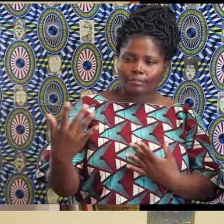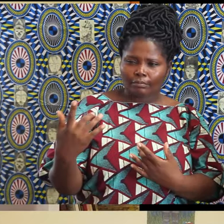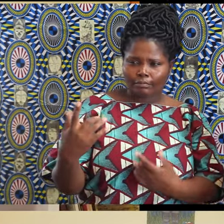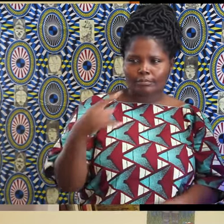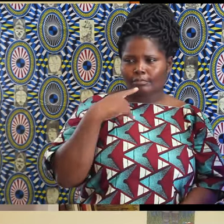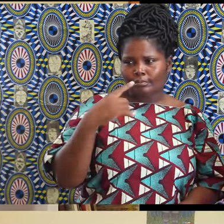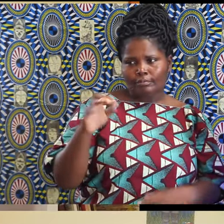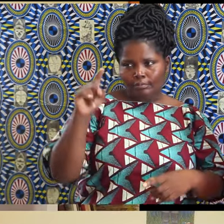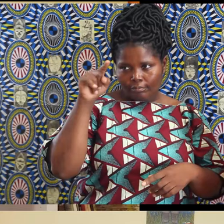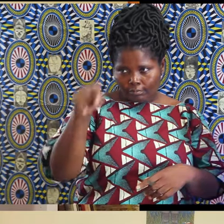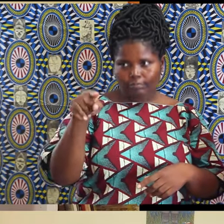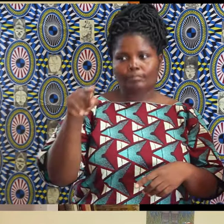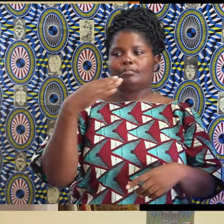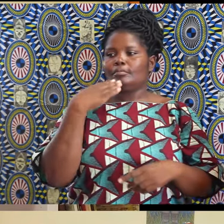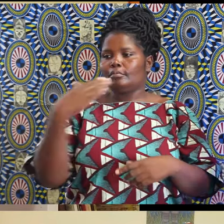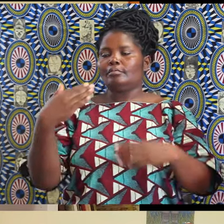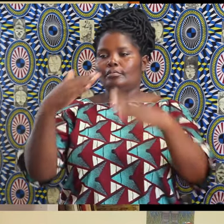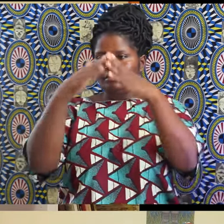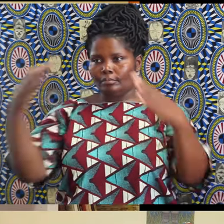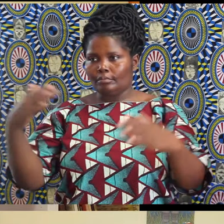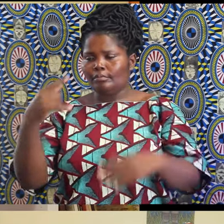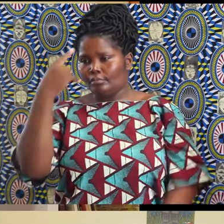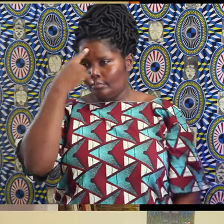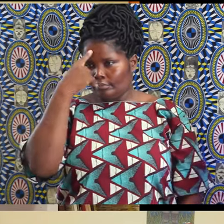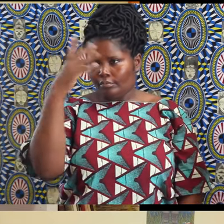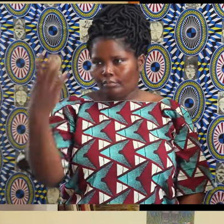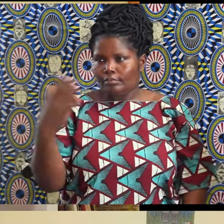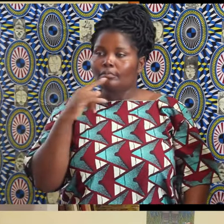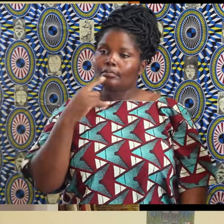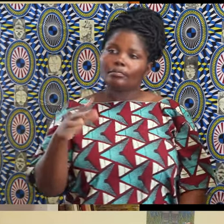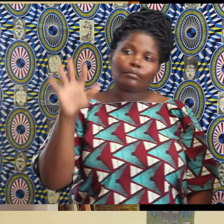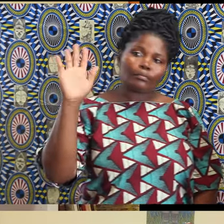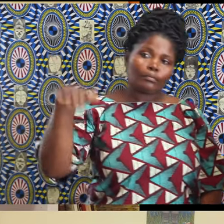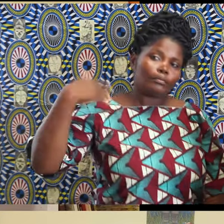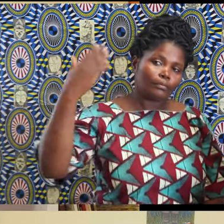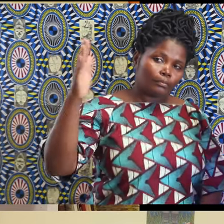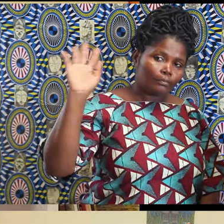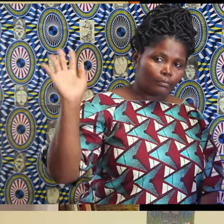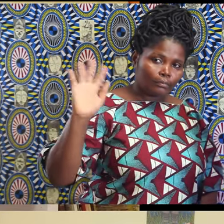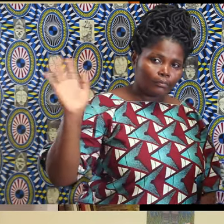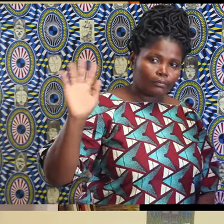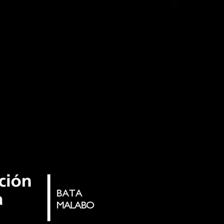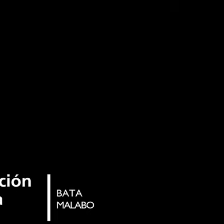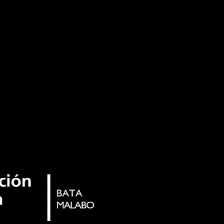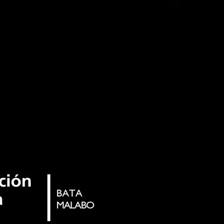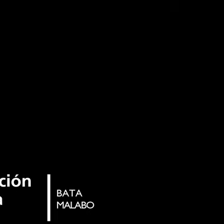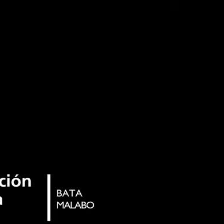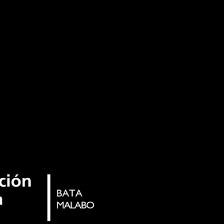lo comenten en casa, lo reflexionen y nos vemos a la próxima. Chao.